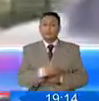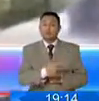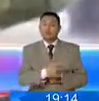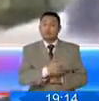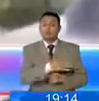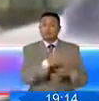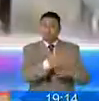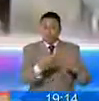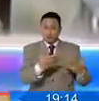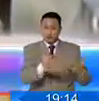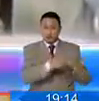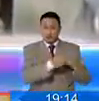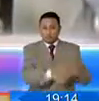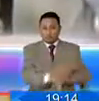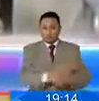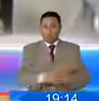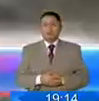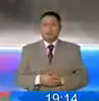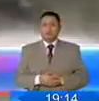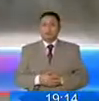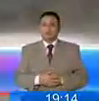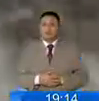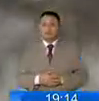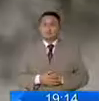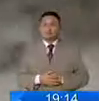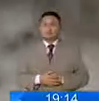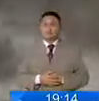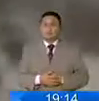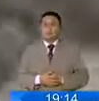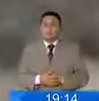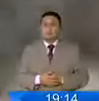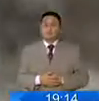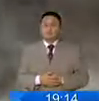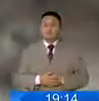son todos sus enseres. En Loja informó Marcela Constante.